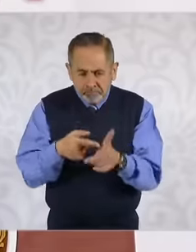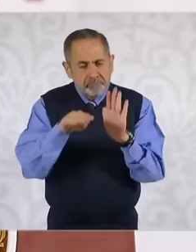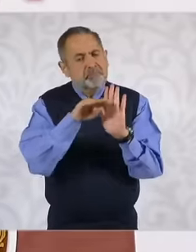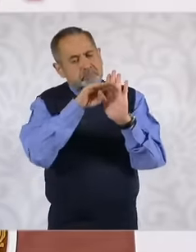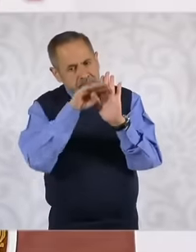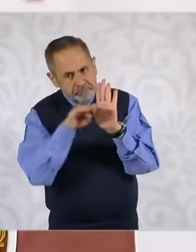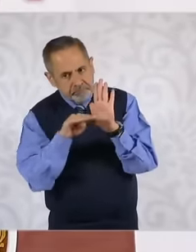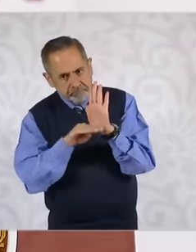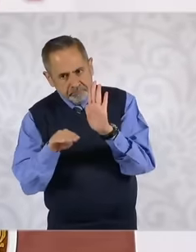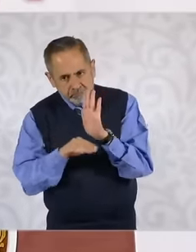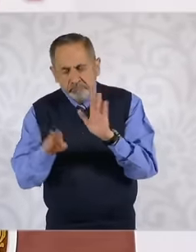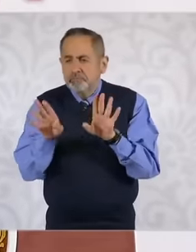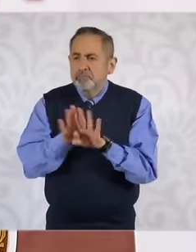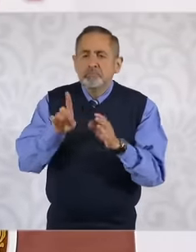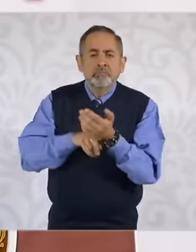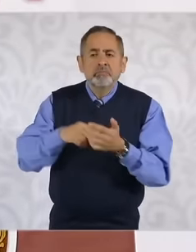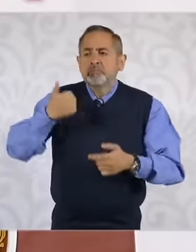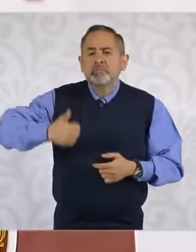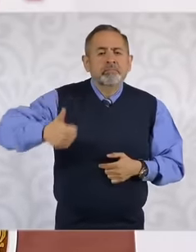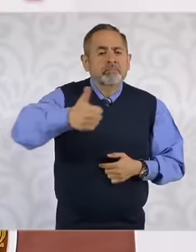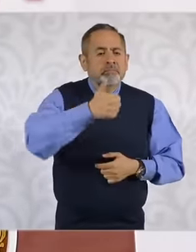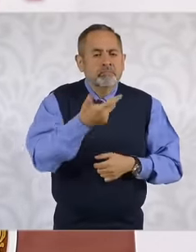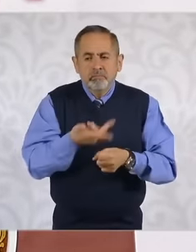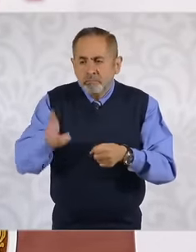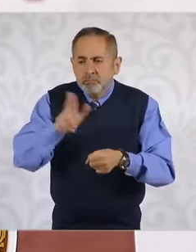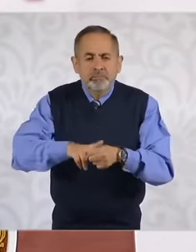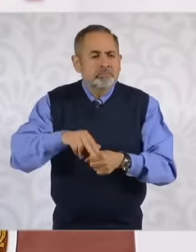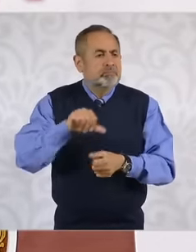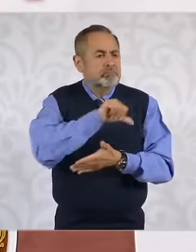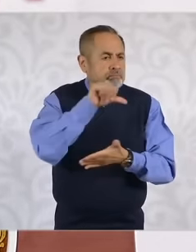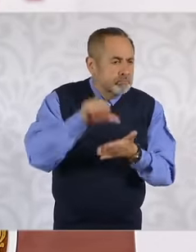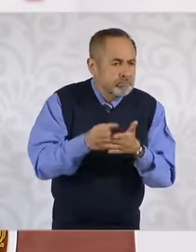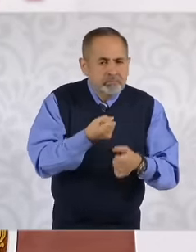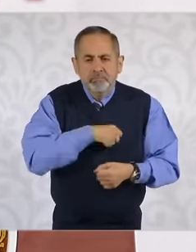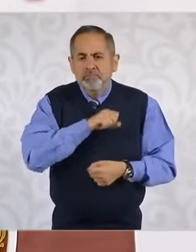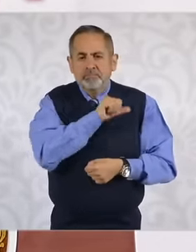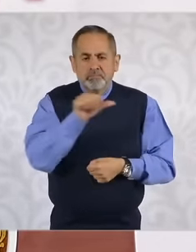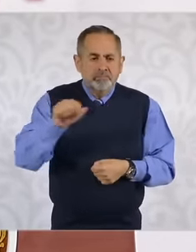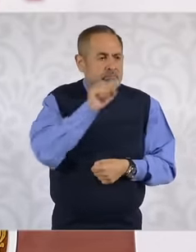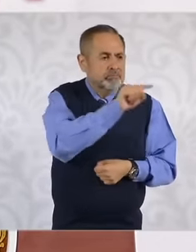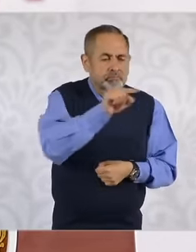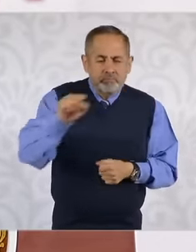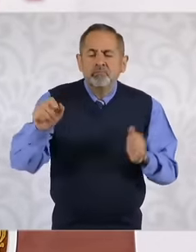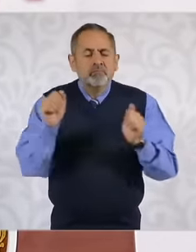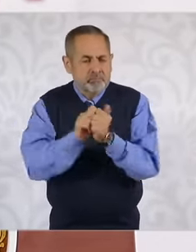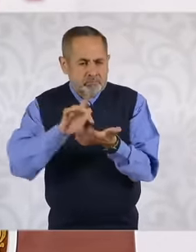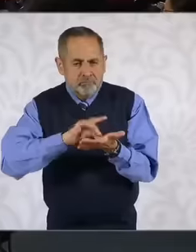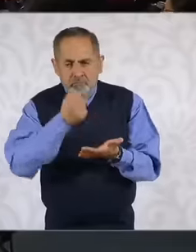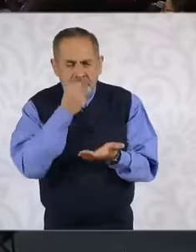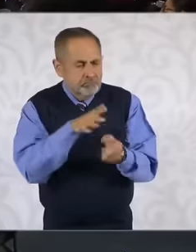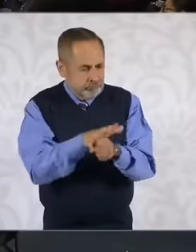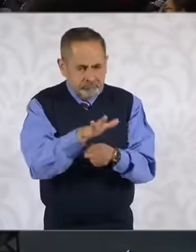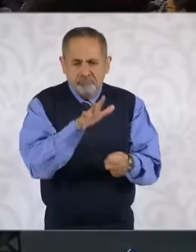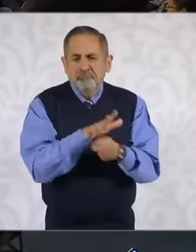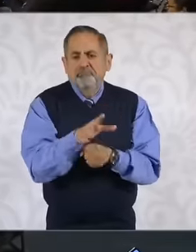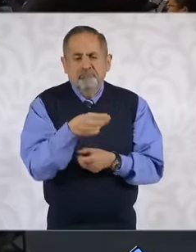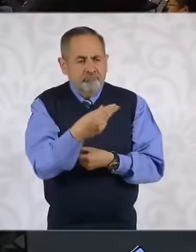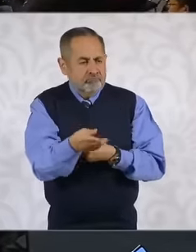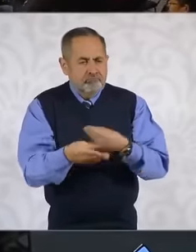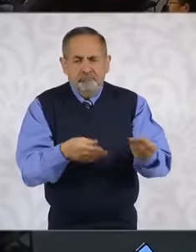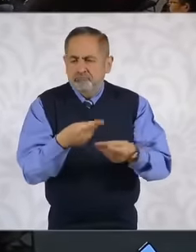centro de salud, en cada hospital, en cada farmacia del bienestar, esté el medicamento que se necesita